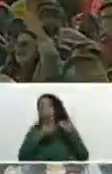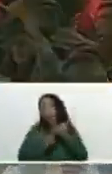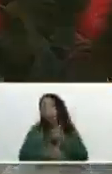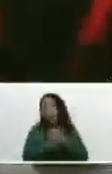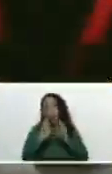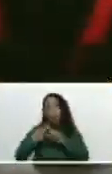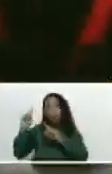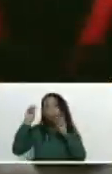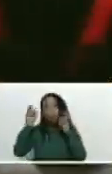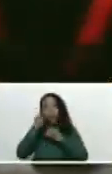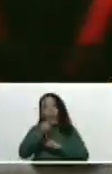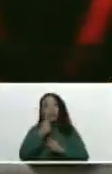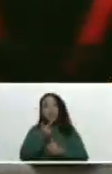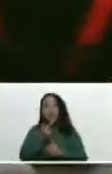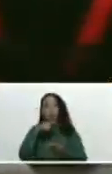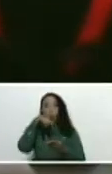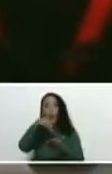tema que tú dijiste,